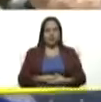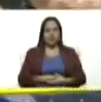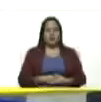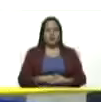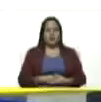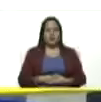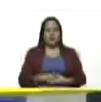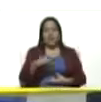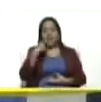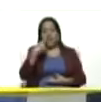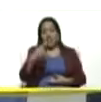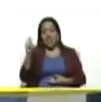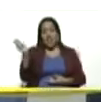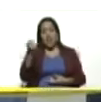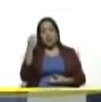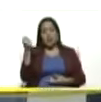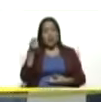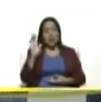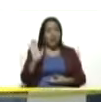Dicen por Apure, algodón.